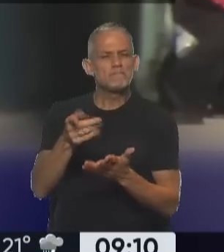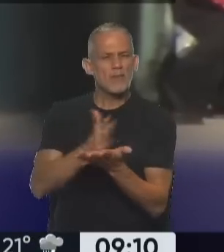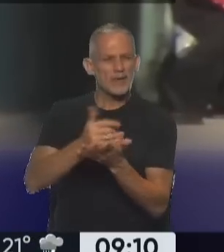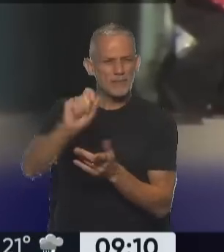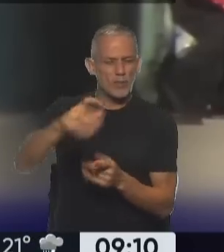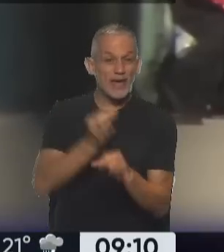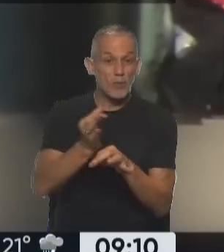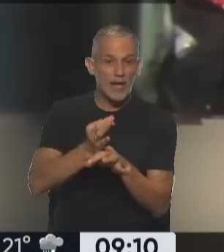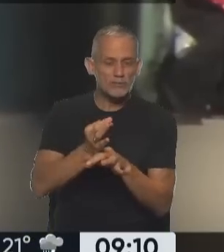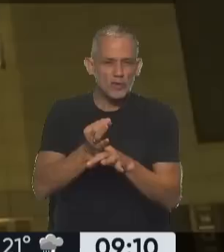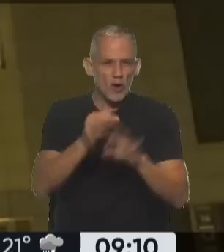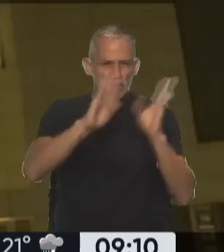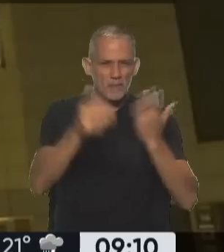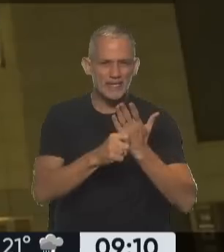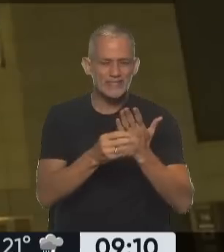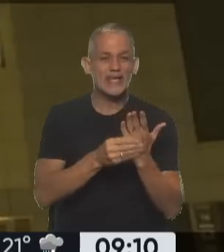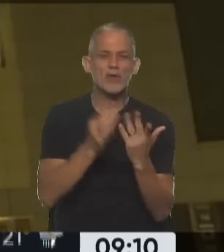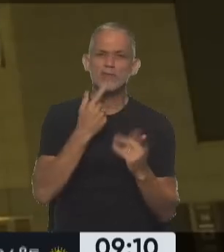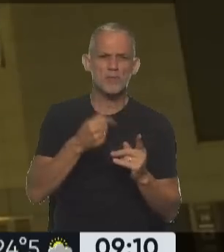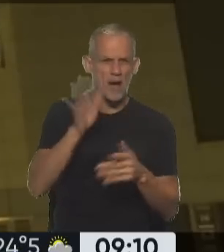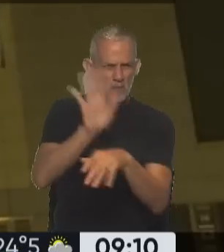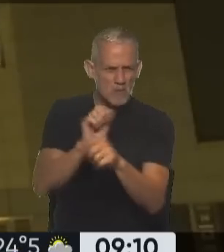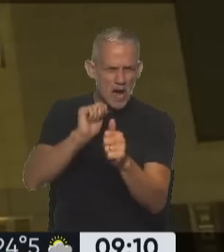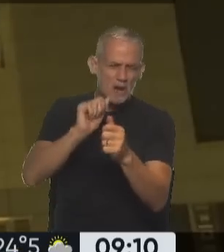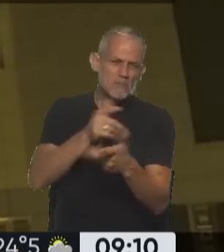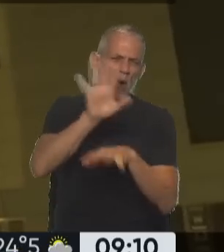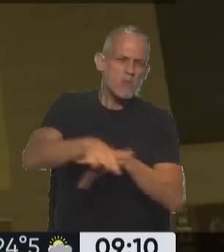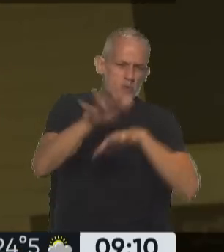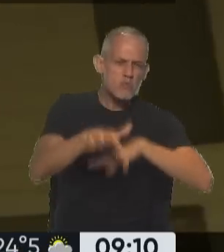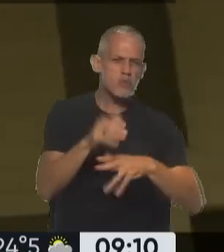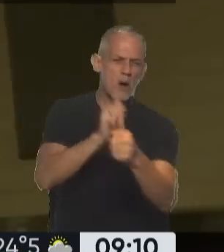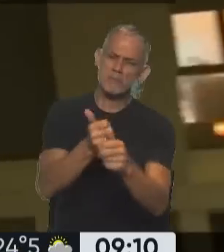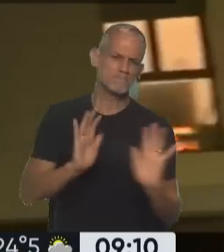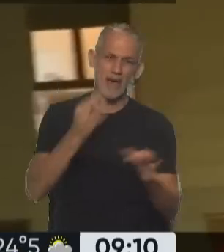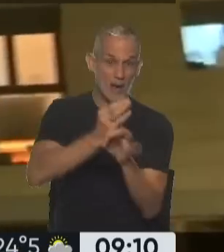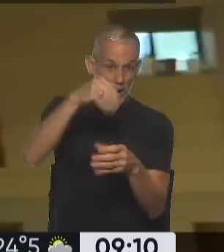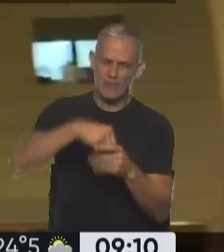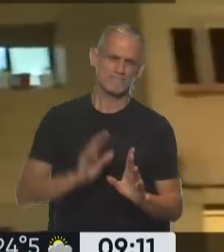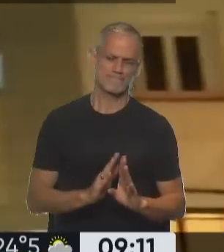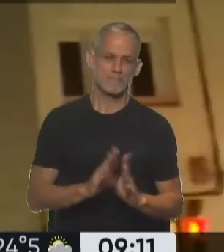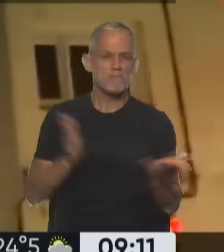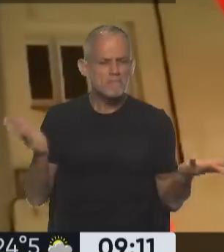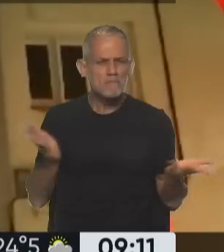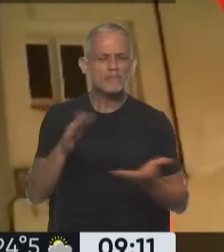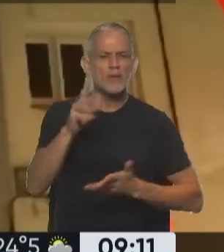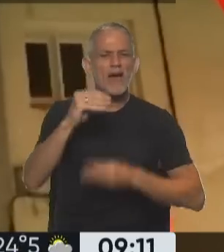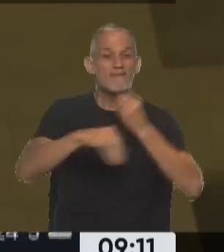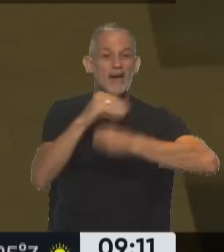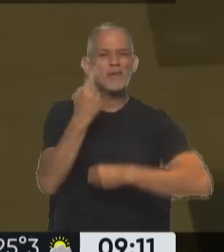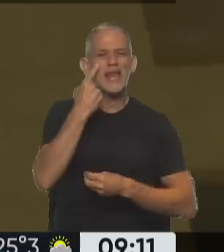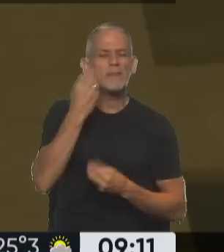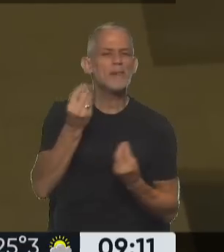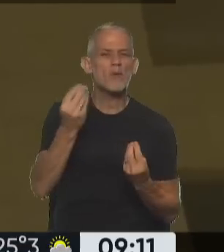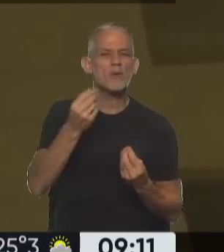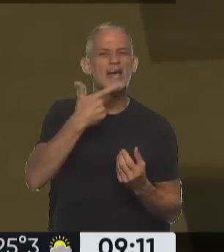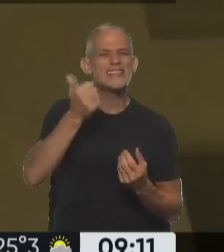Cataluña descartó el supuesto acoso en las escuelas. Por el momento se descartaría una acción criminal. La familia vive en la localidad